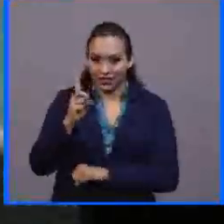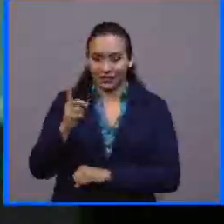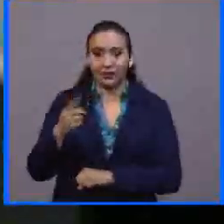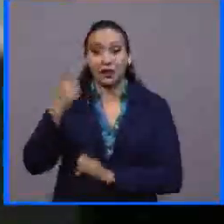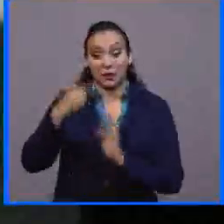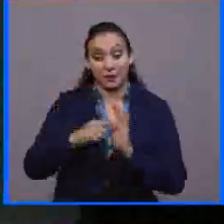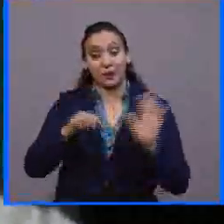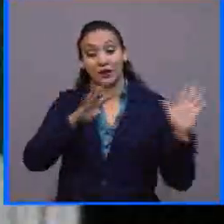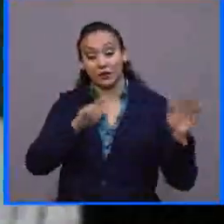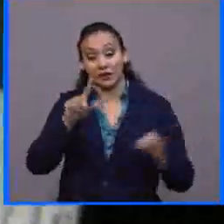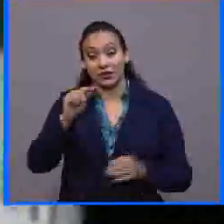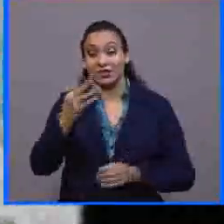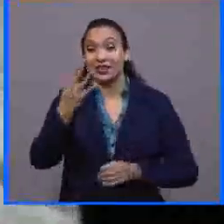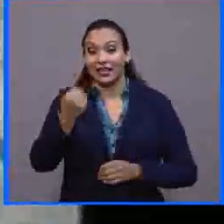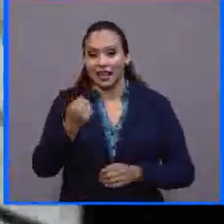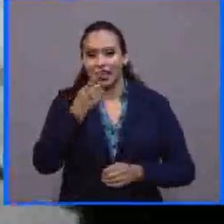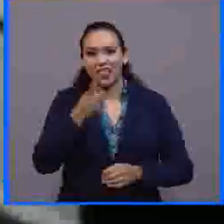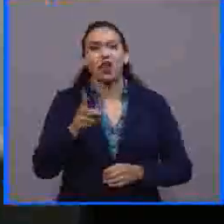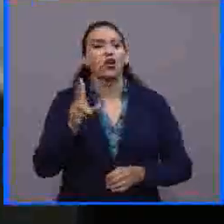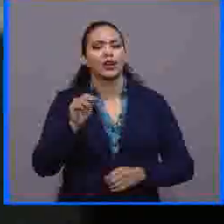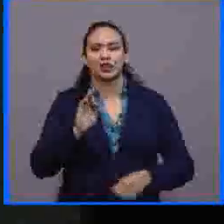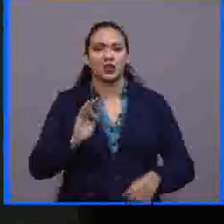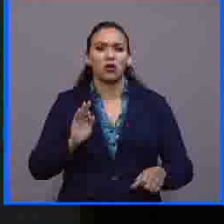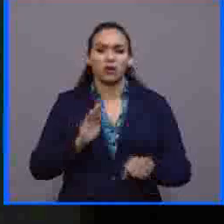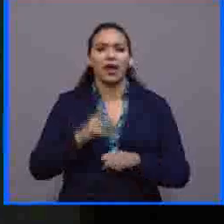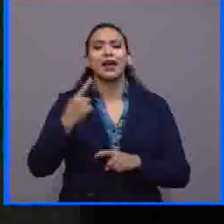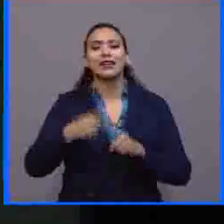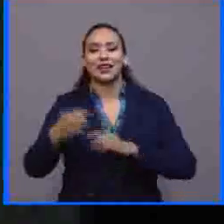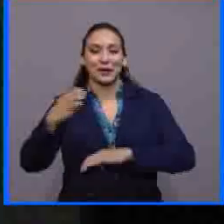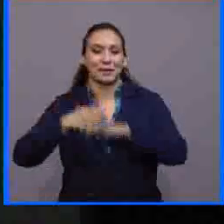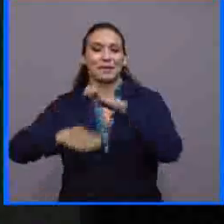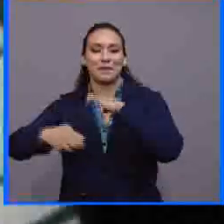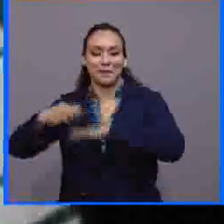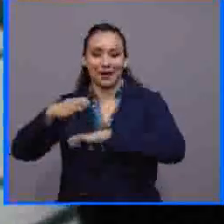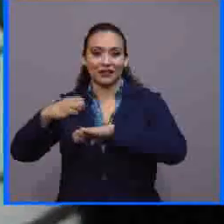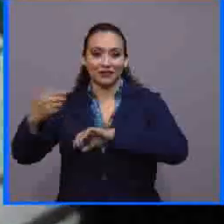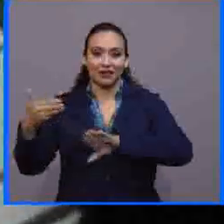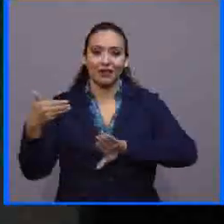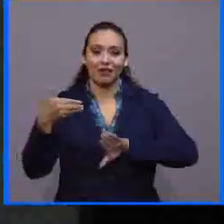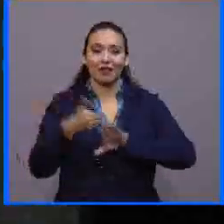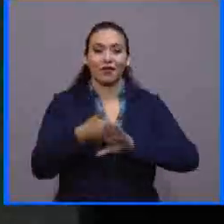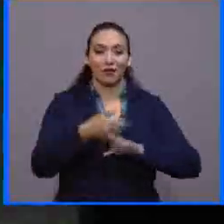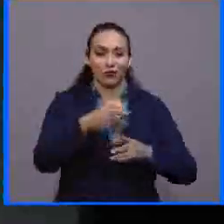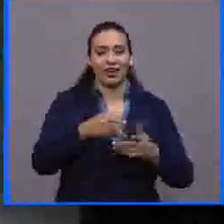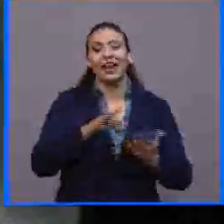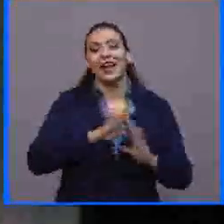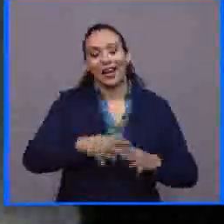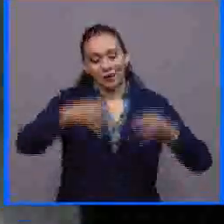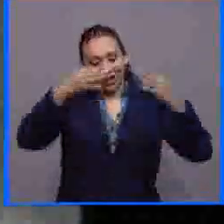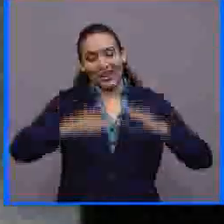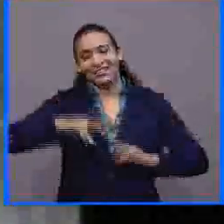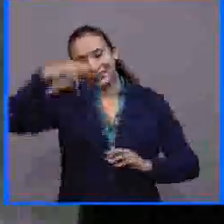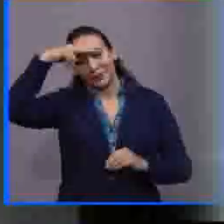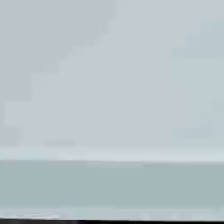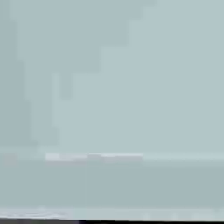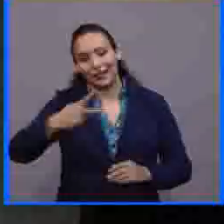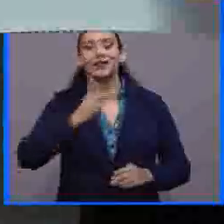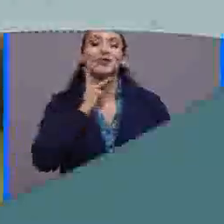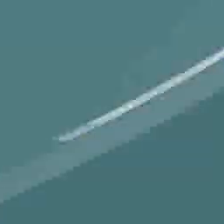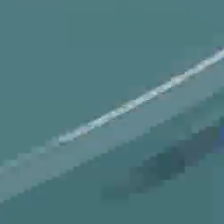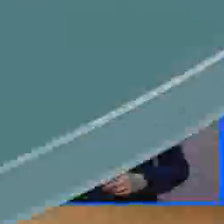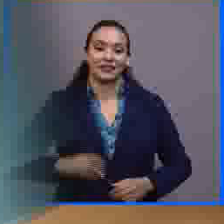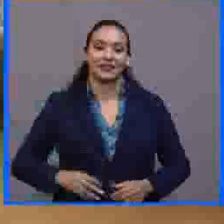de 1939, negó el amparo a las empresas contra la expropiación.